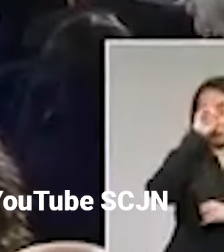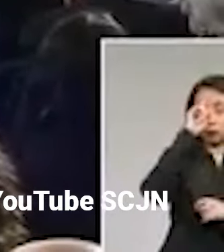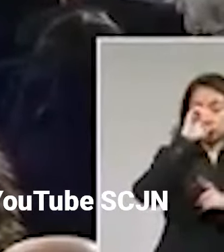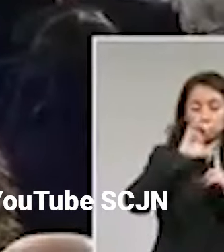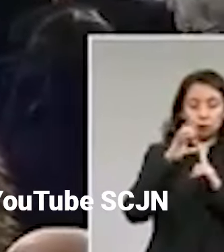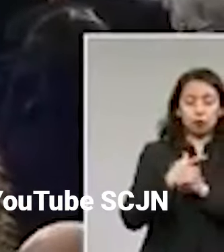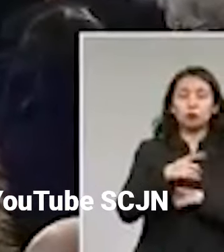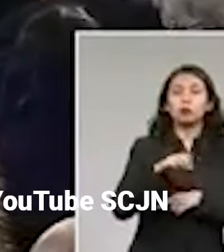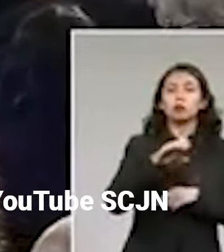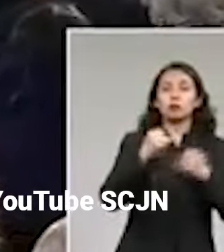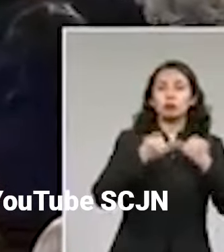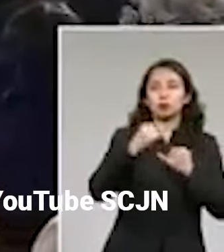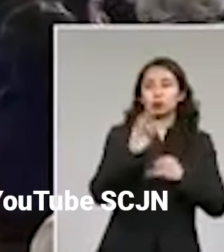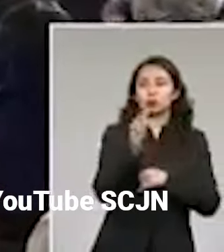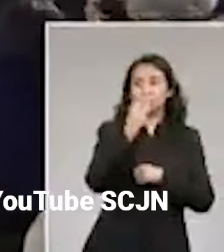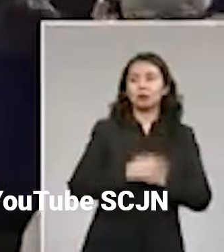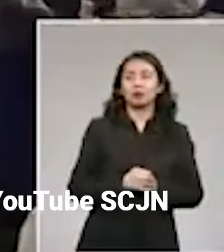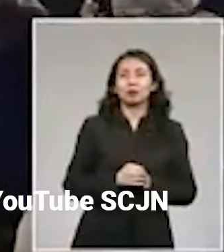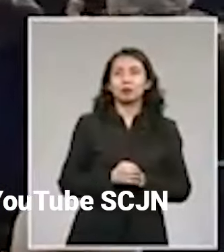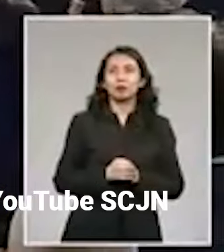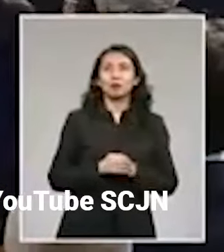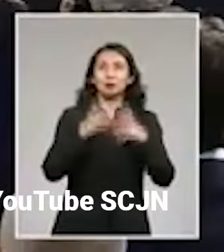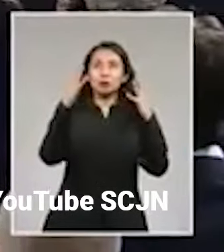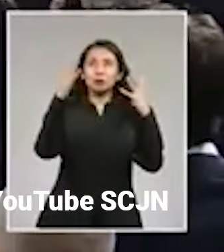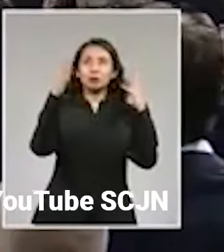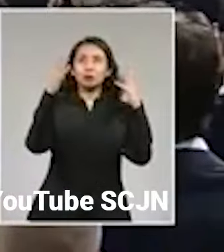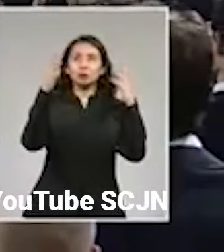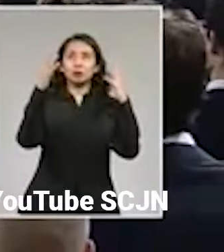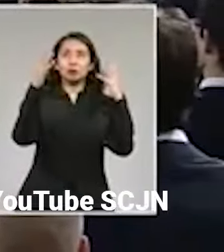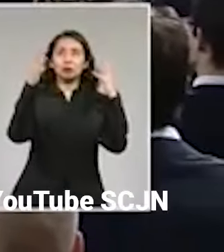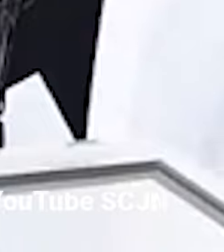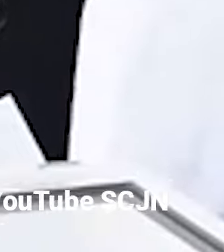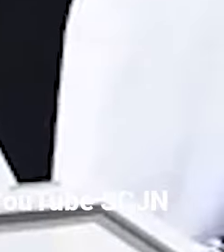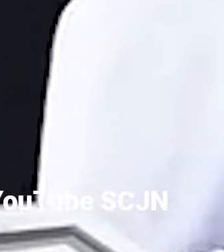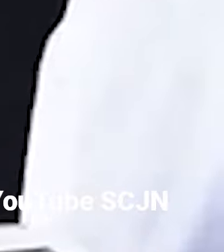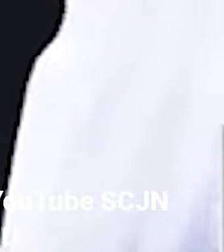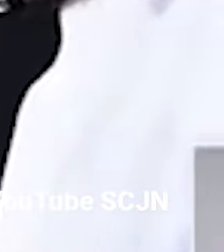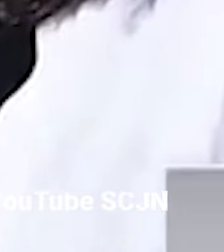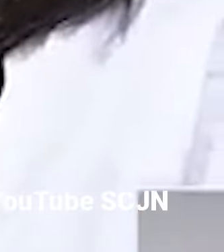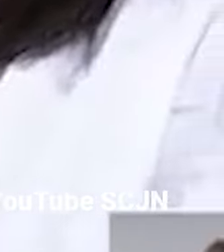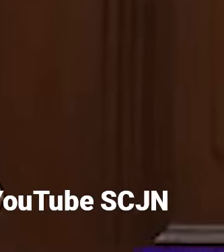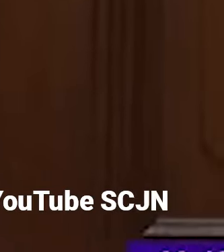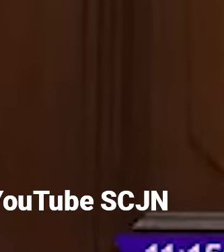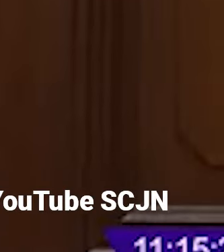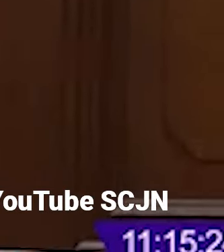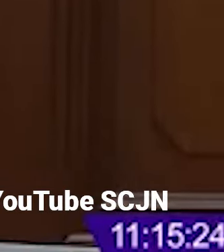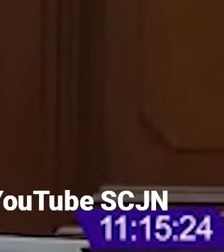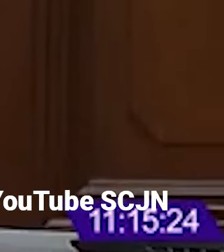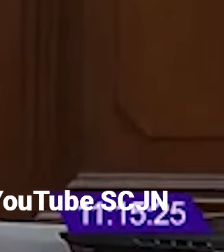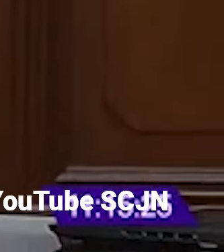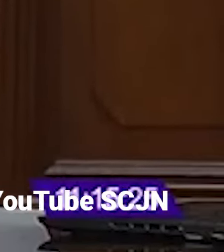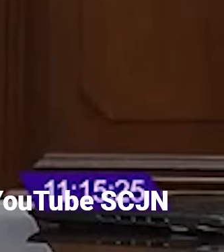en la inauguración del encuentro internacional sobre la reforma al poder judicial en México Norma piña Hernández ministra